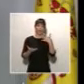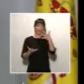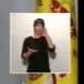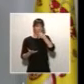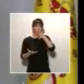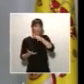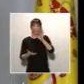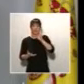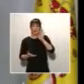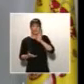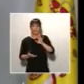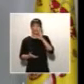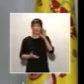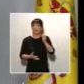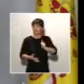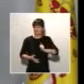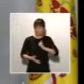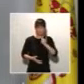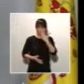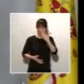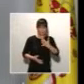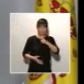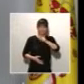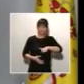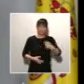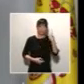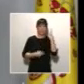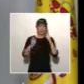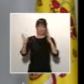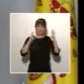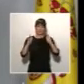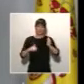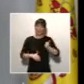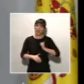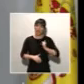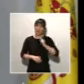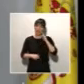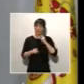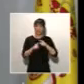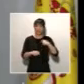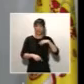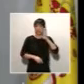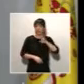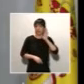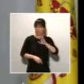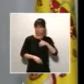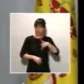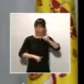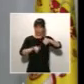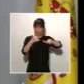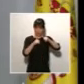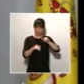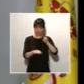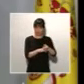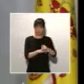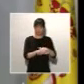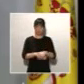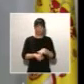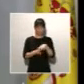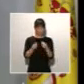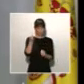estos momentos para cometerlos. Este documento se difundirá a instituciones,